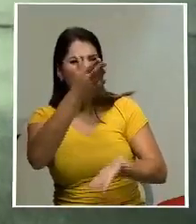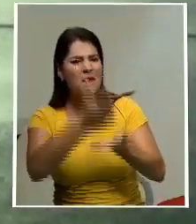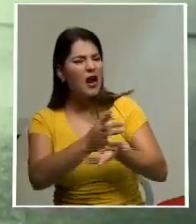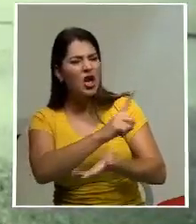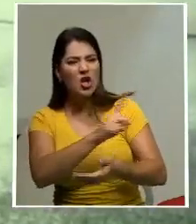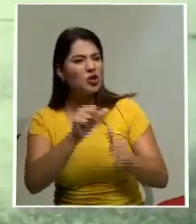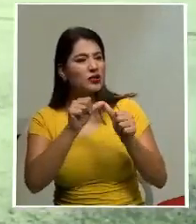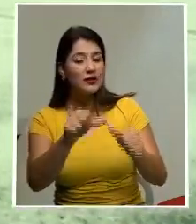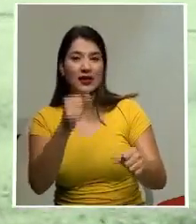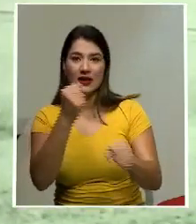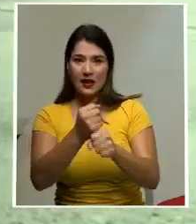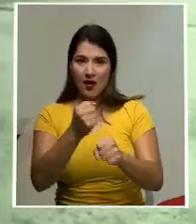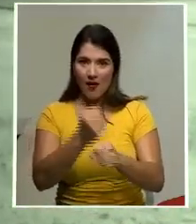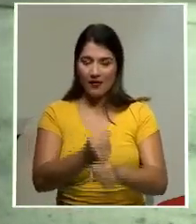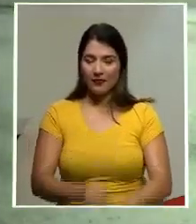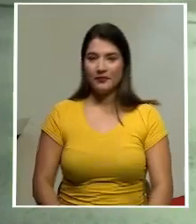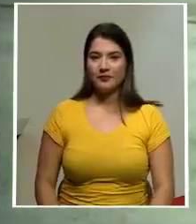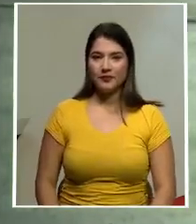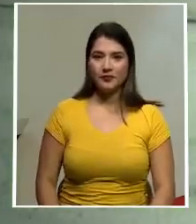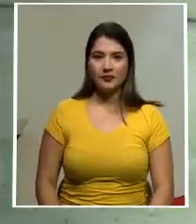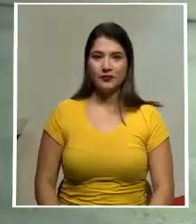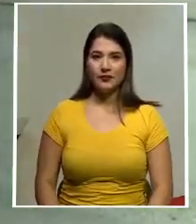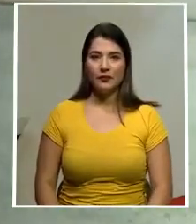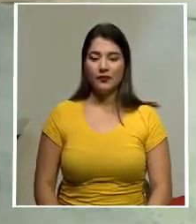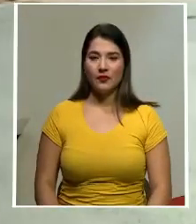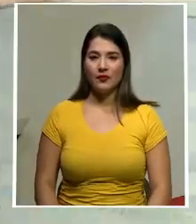curso electivo hecho el lunes.